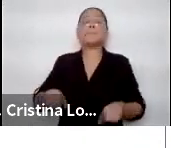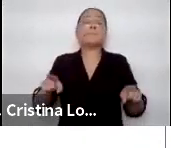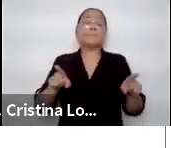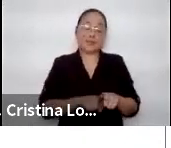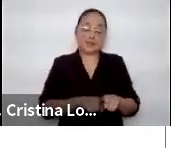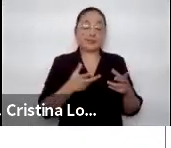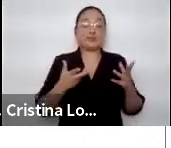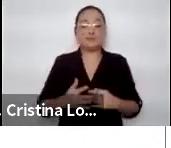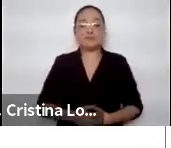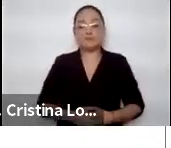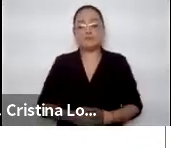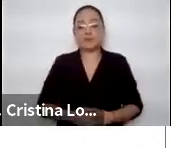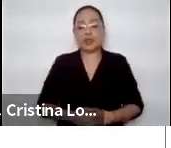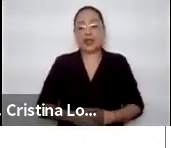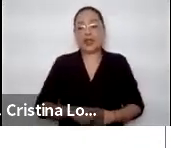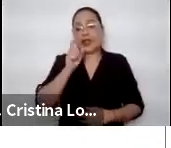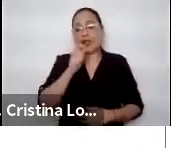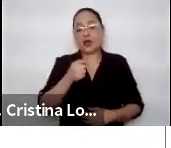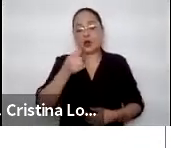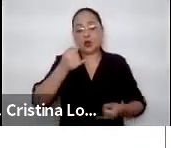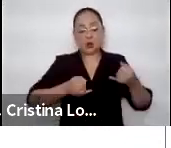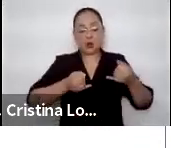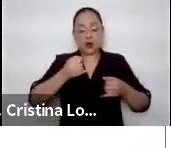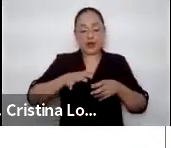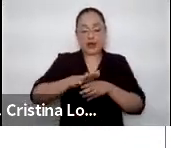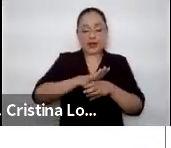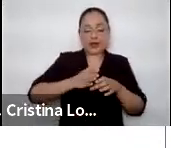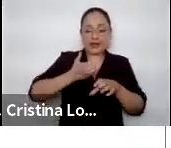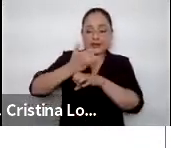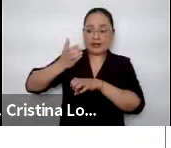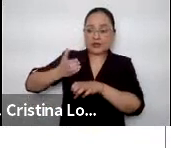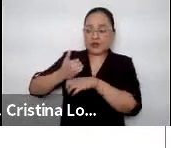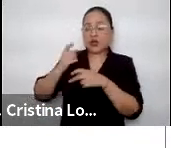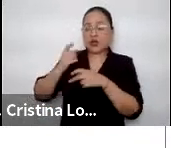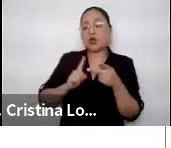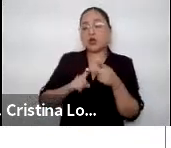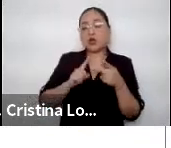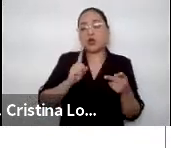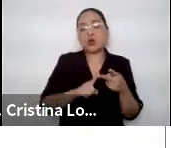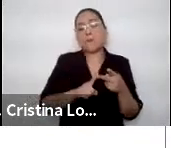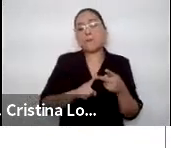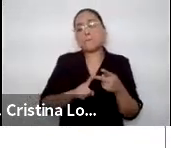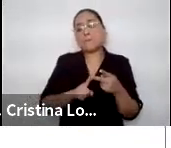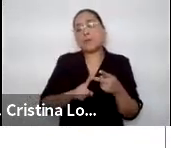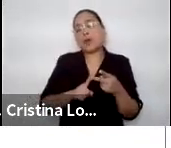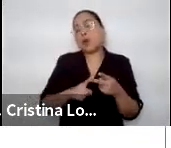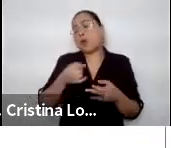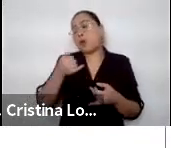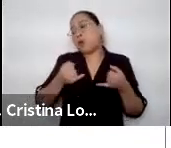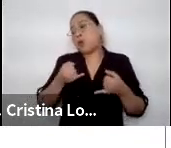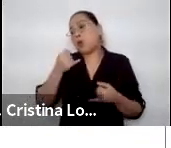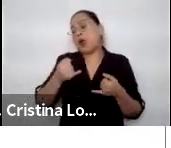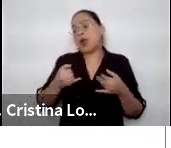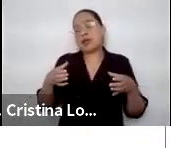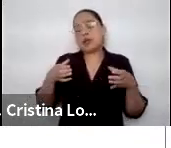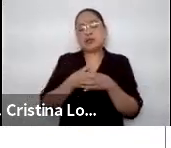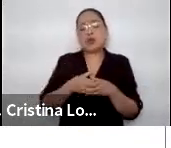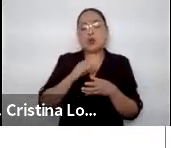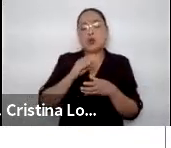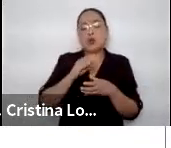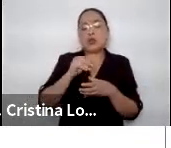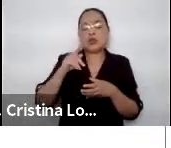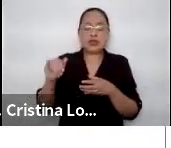decir, jueces locales de primera instancia, jueces de paz, de cuantía